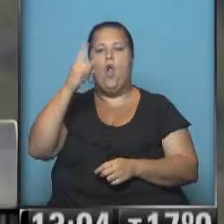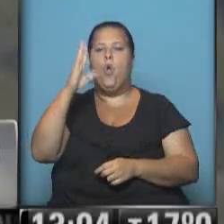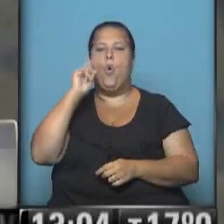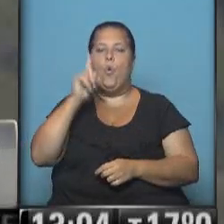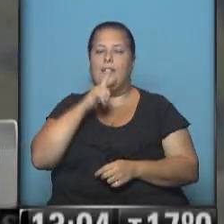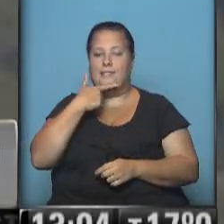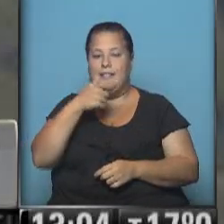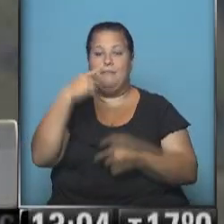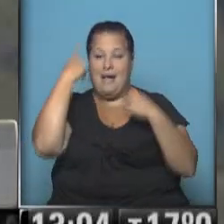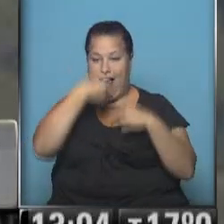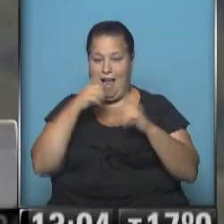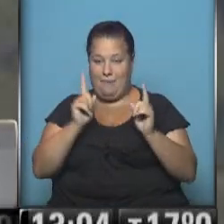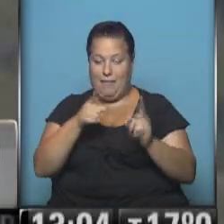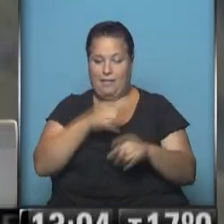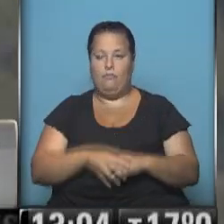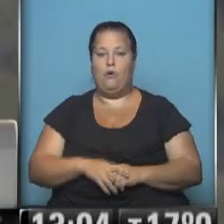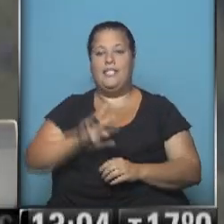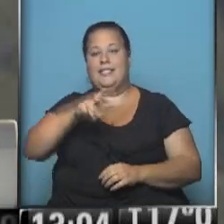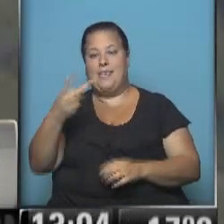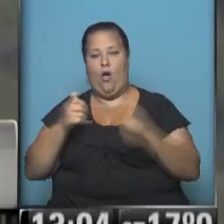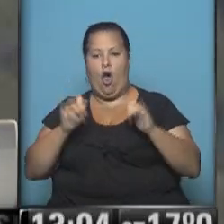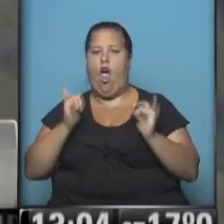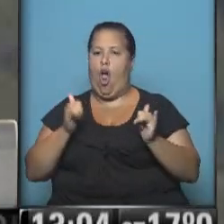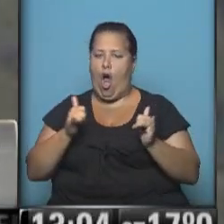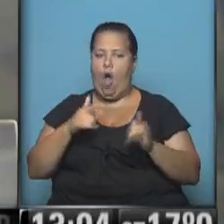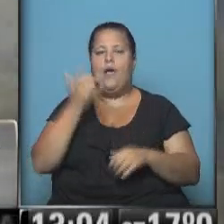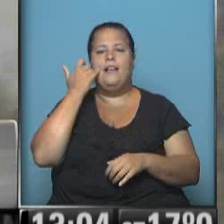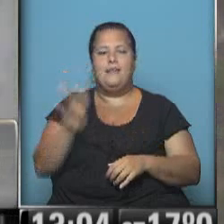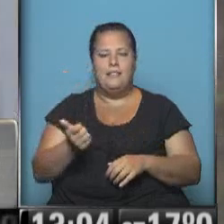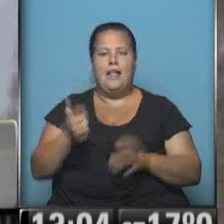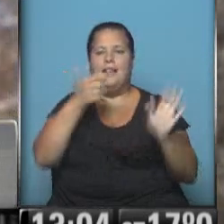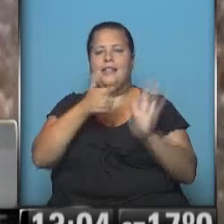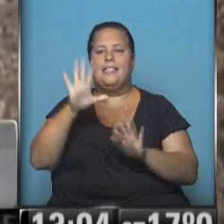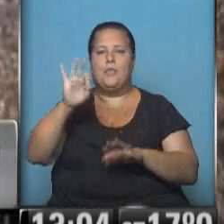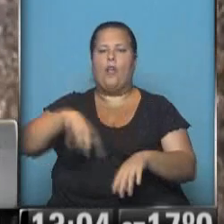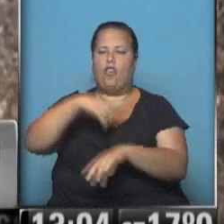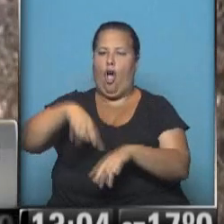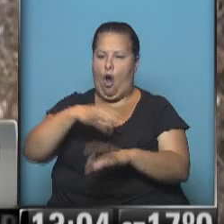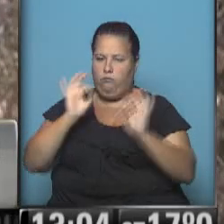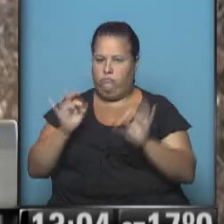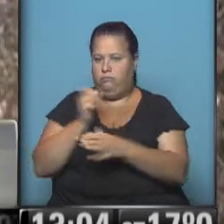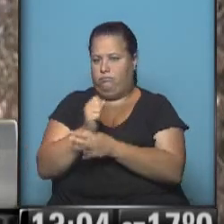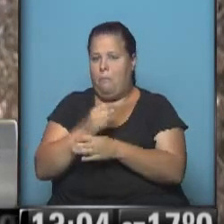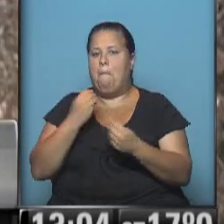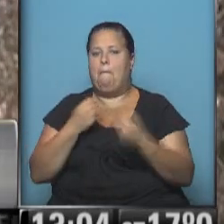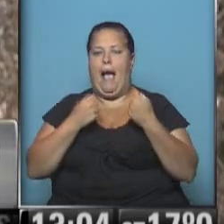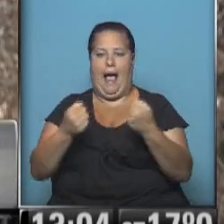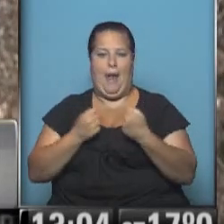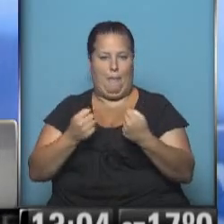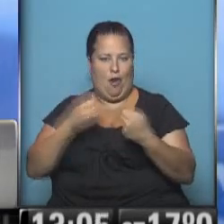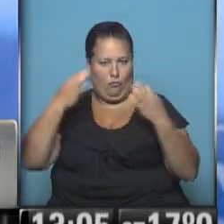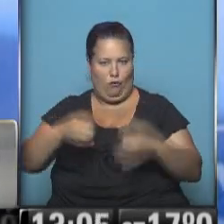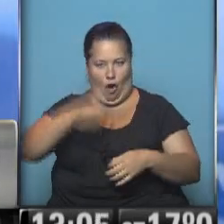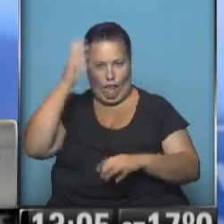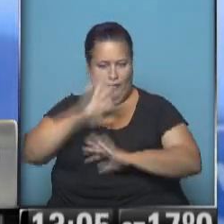Allí estamos viendo su imagen, este joven hombre que tenía ya las 650 horas de vuelo que tiene que tener para convertirse